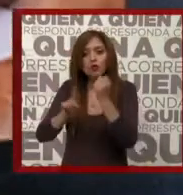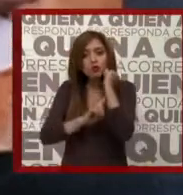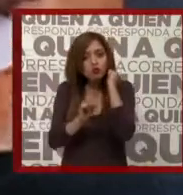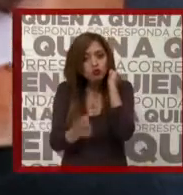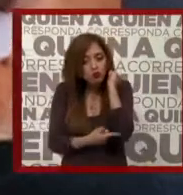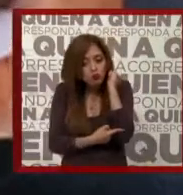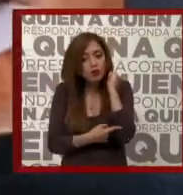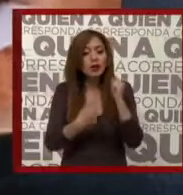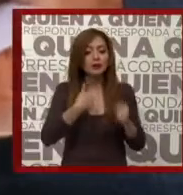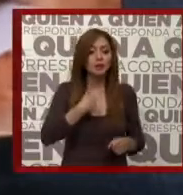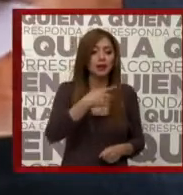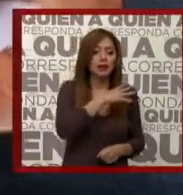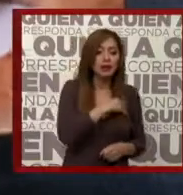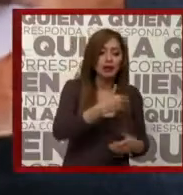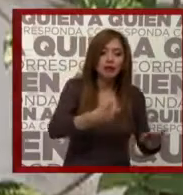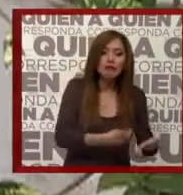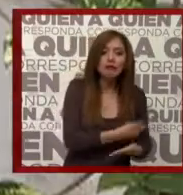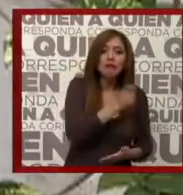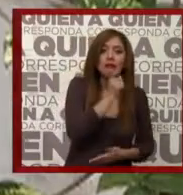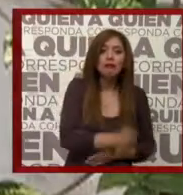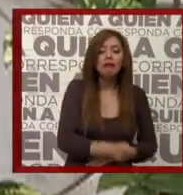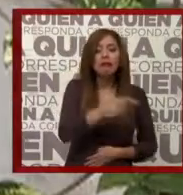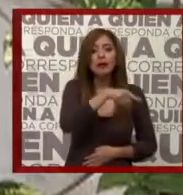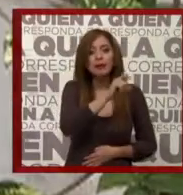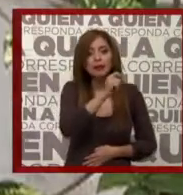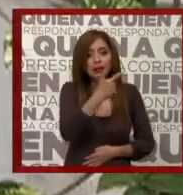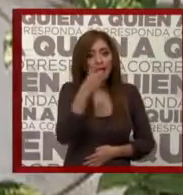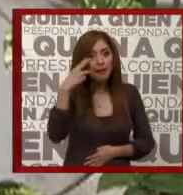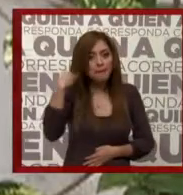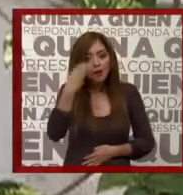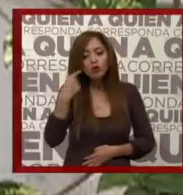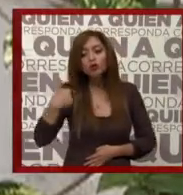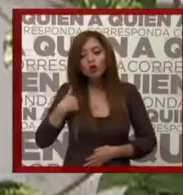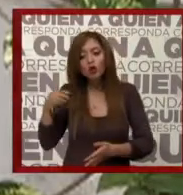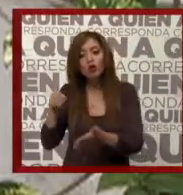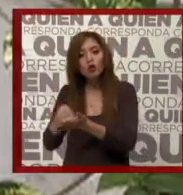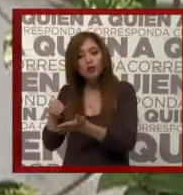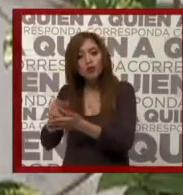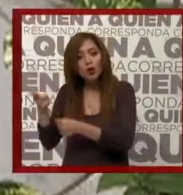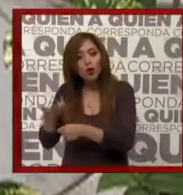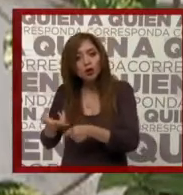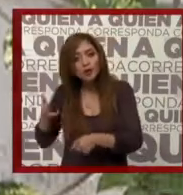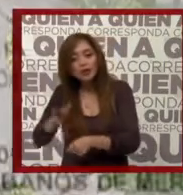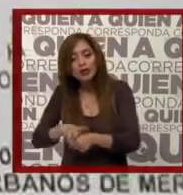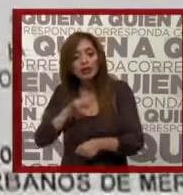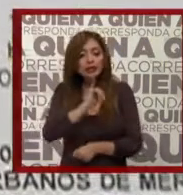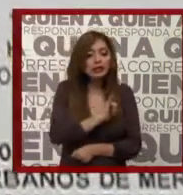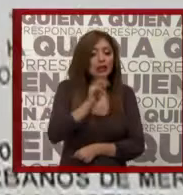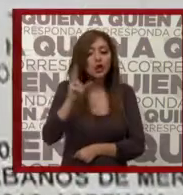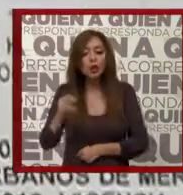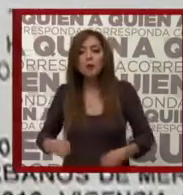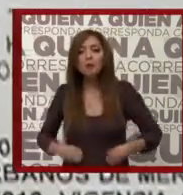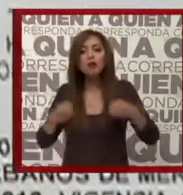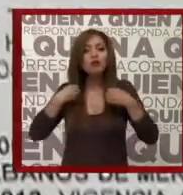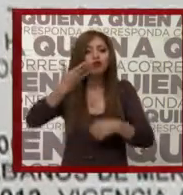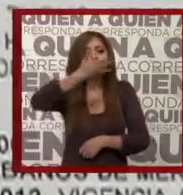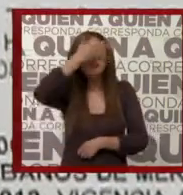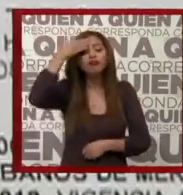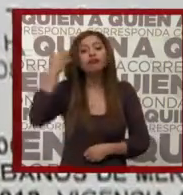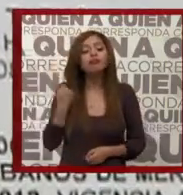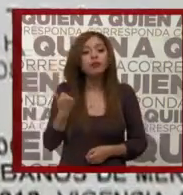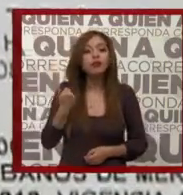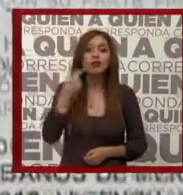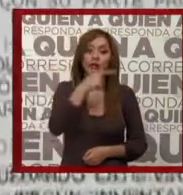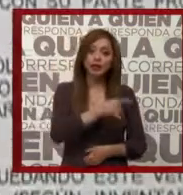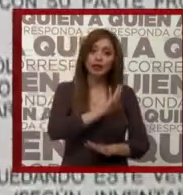nació el 27 de marzo y yo no estaba, porque yo estaba en el hospital, casi en la vida y en la muerte. A pesar de que el caso salió